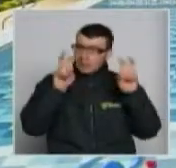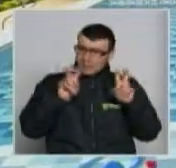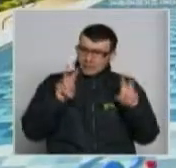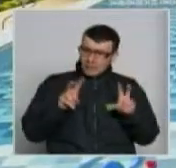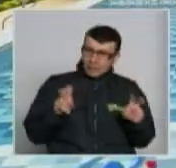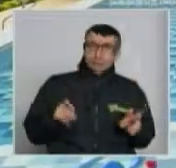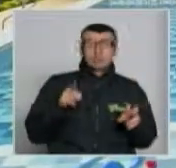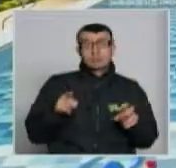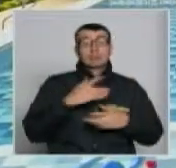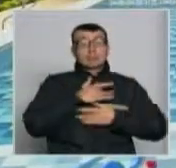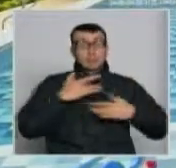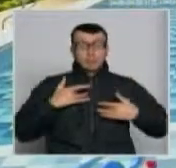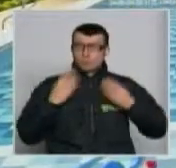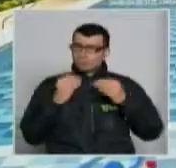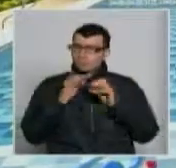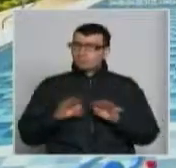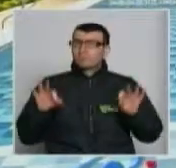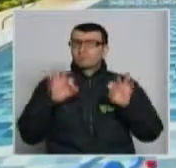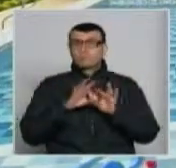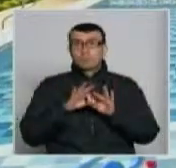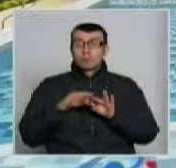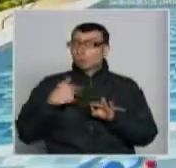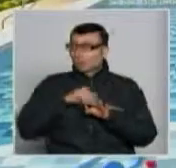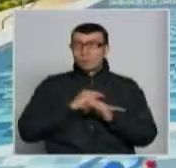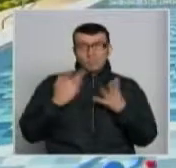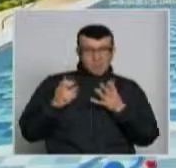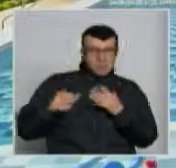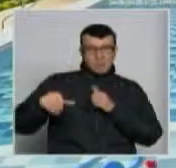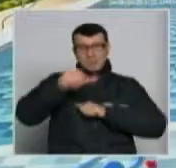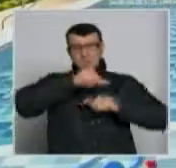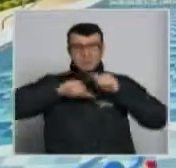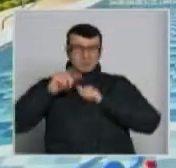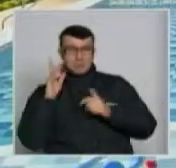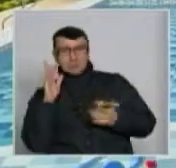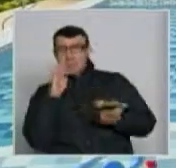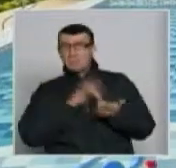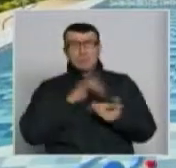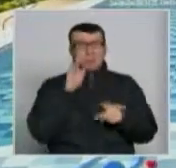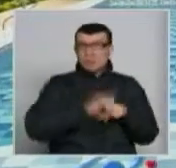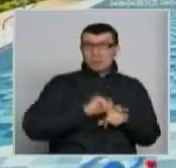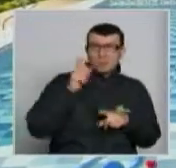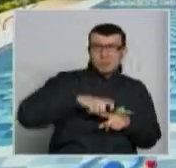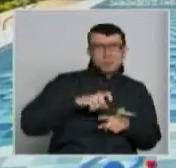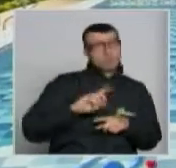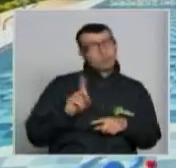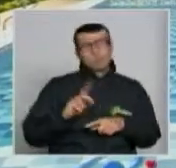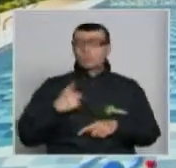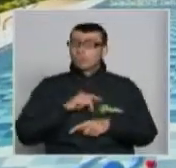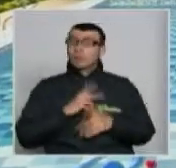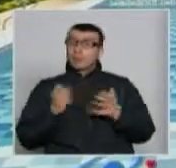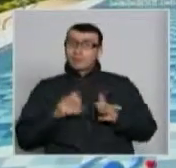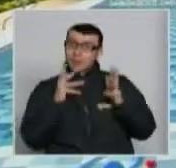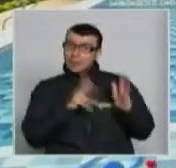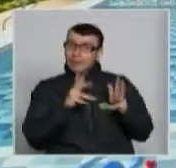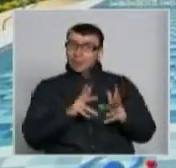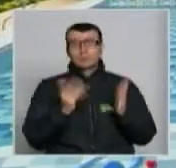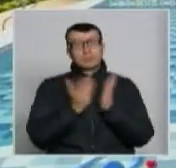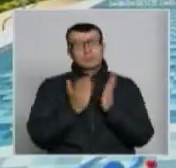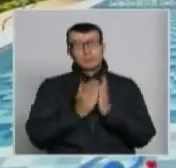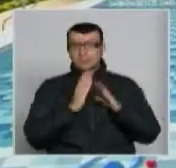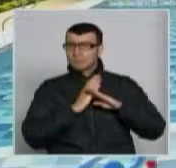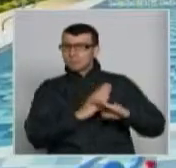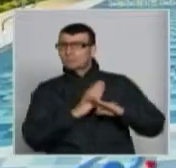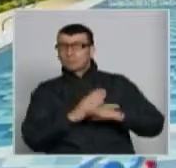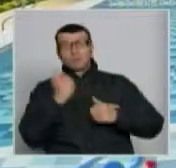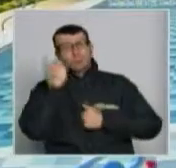nuestra finalidad reemplazar una consulta médica. Nosotros queremos es hacer educación y prevención en salud.